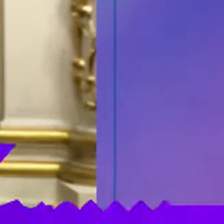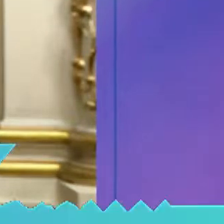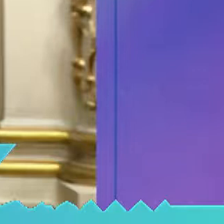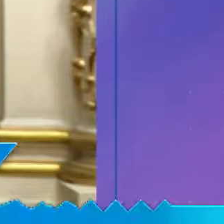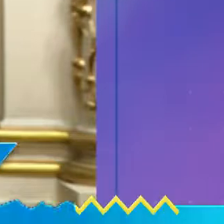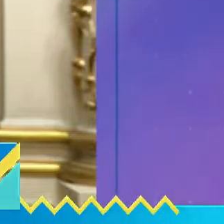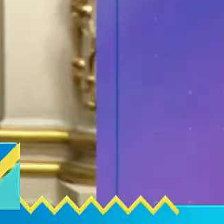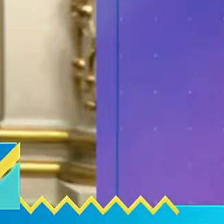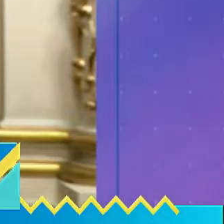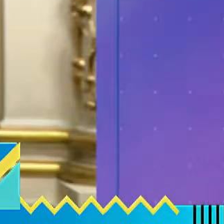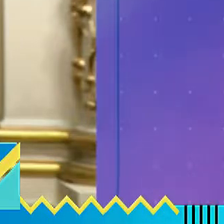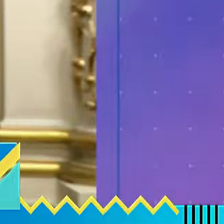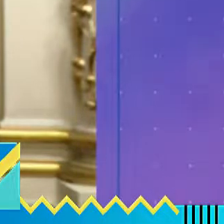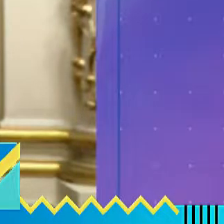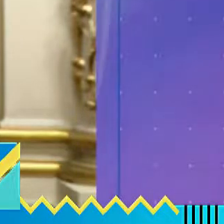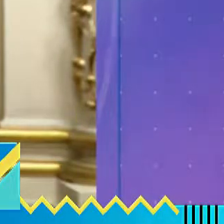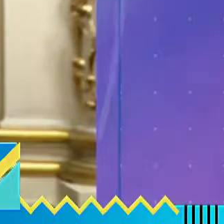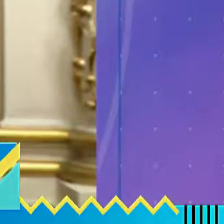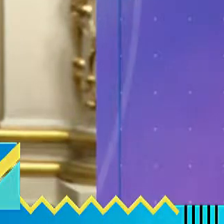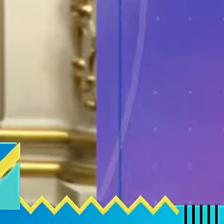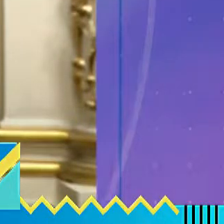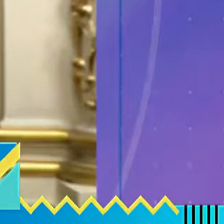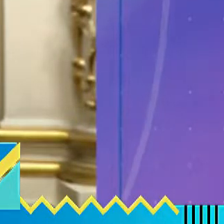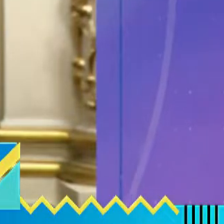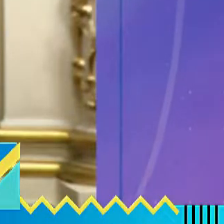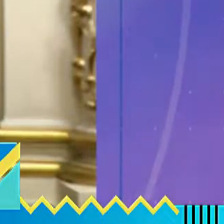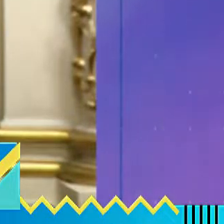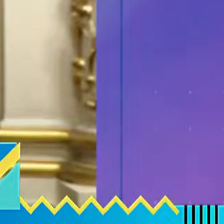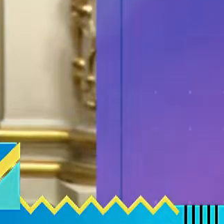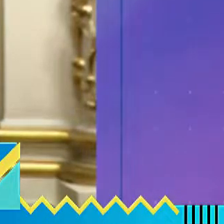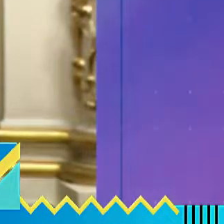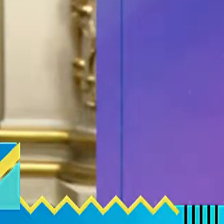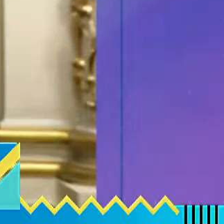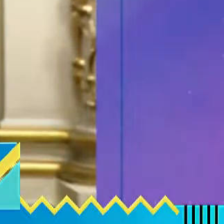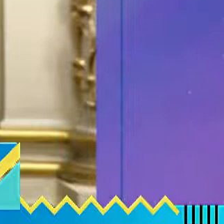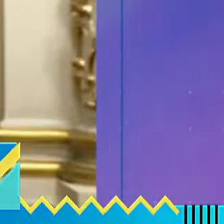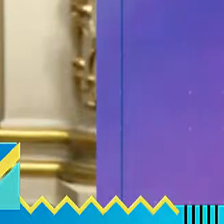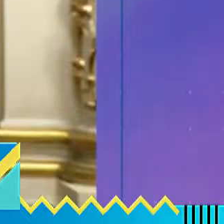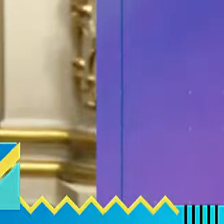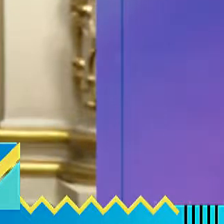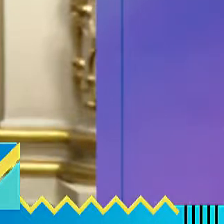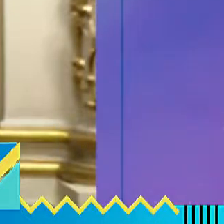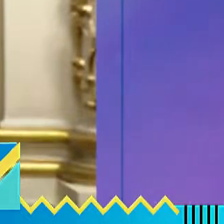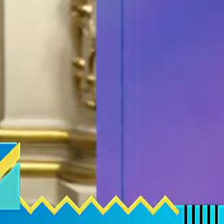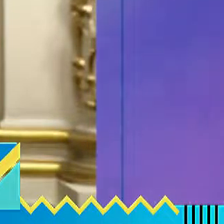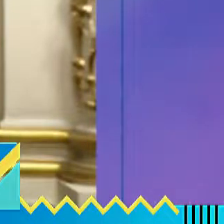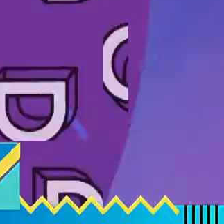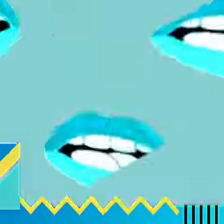en los momentos de más duda, la gran mayoría tenemos una voz que nos dice: esto tiene que salir